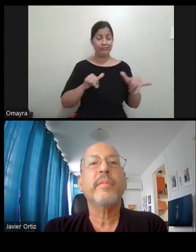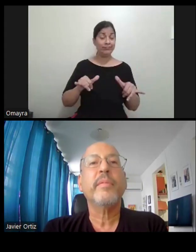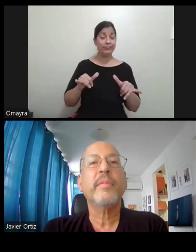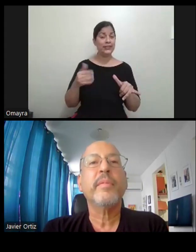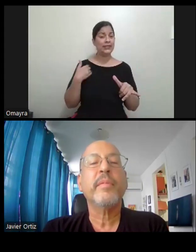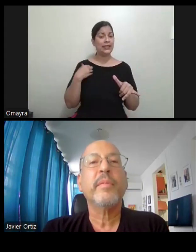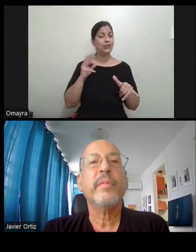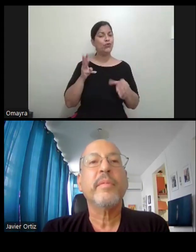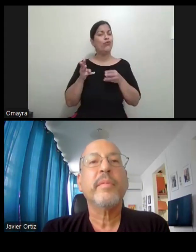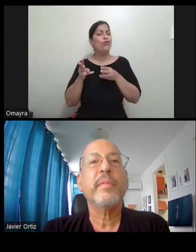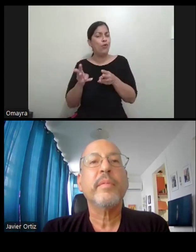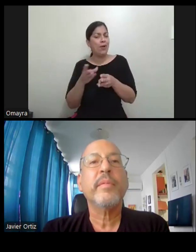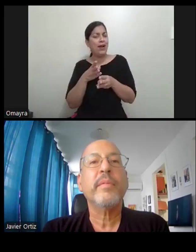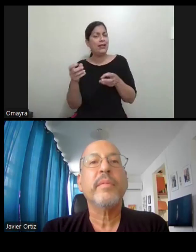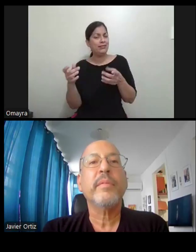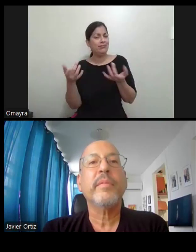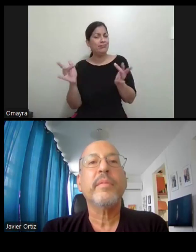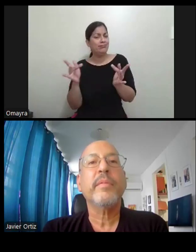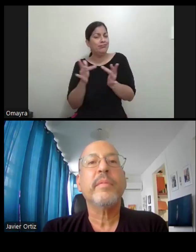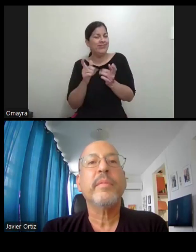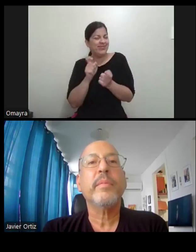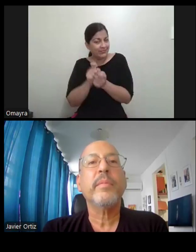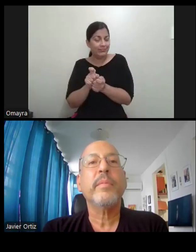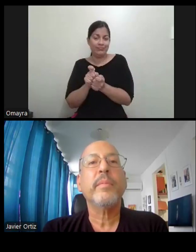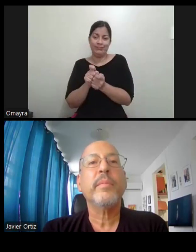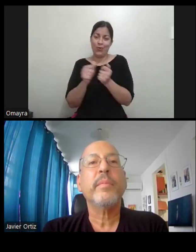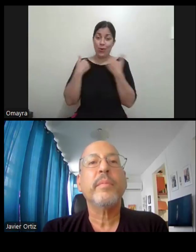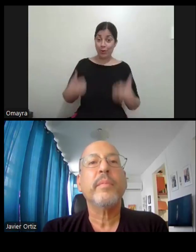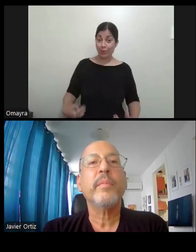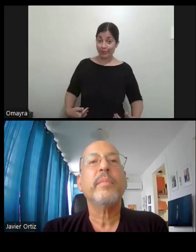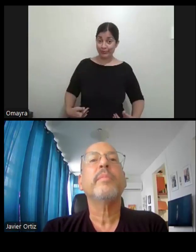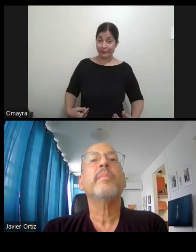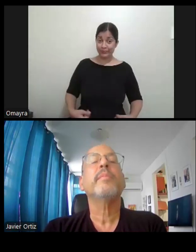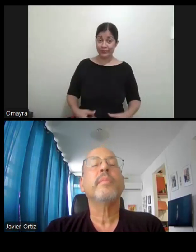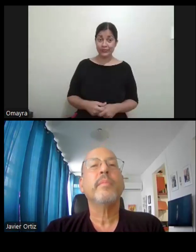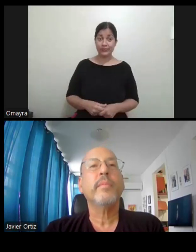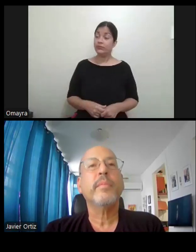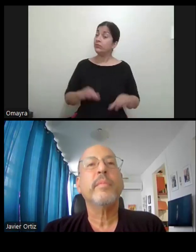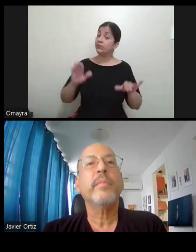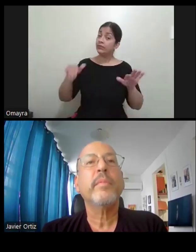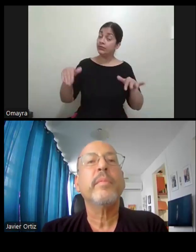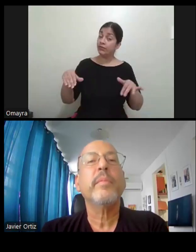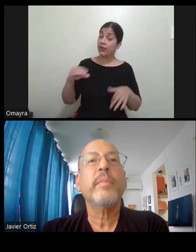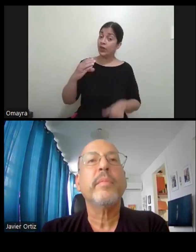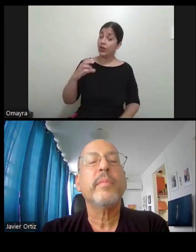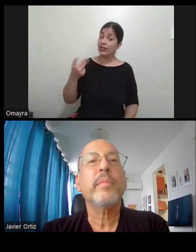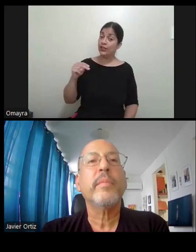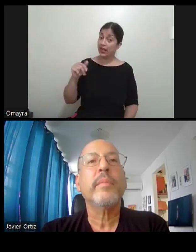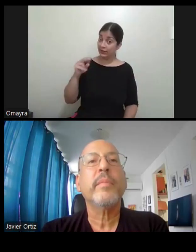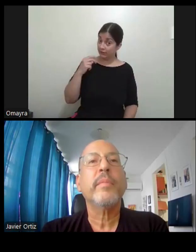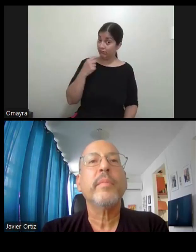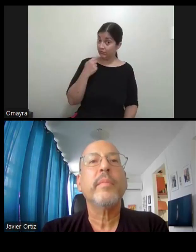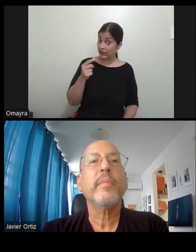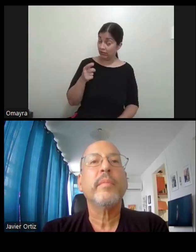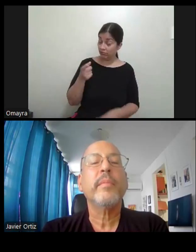su conexión particular con lo que es el cuerpo. Fíjate, lo que dice Shenan ahí es verdad, o sea, con